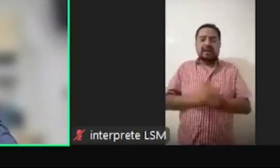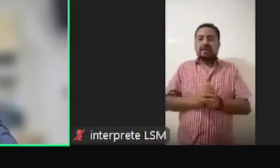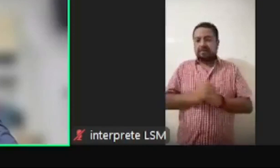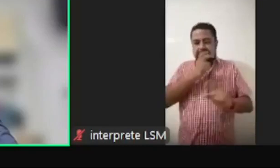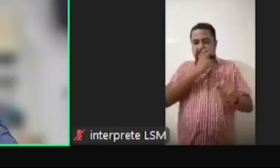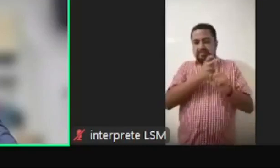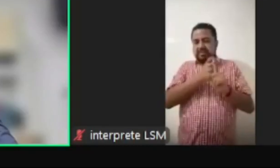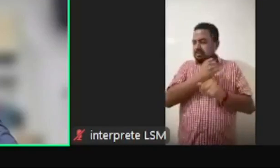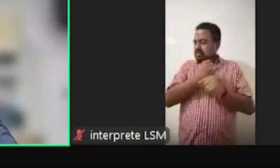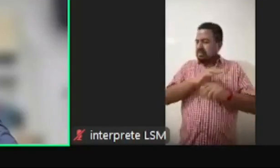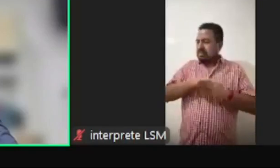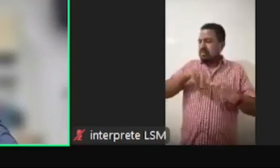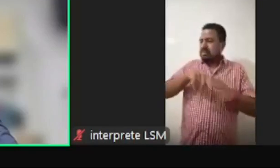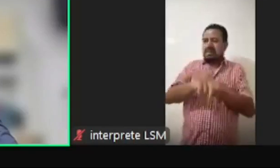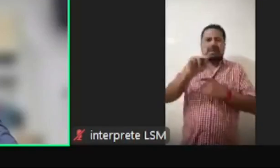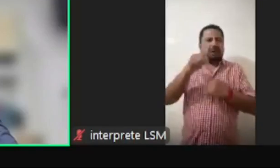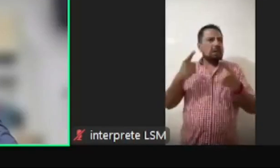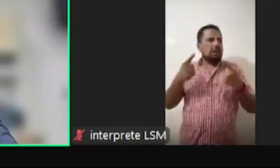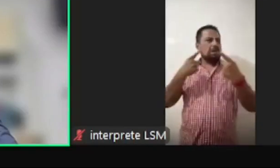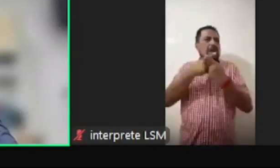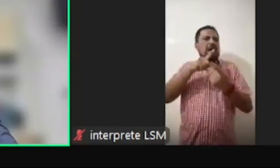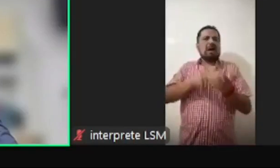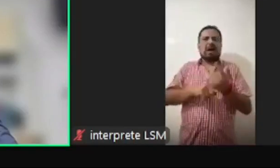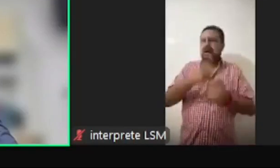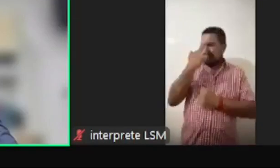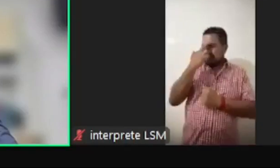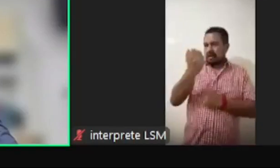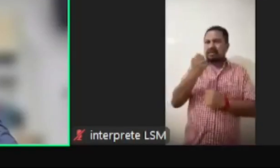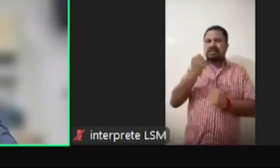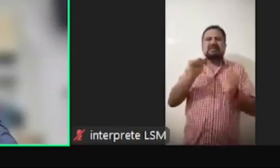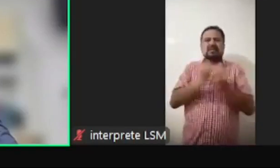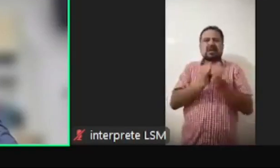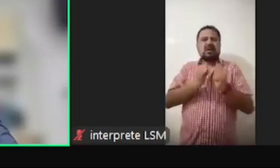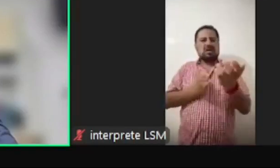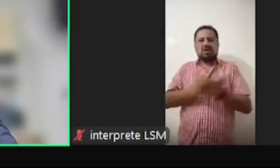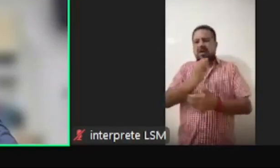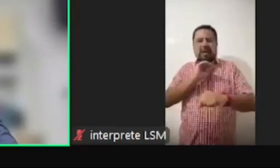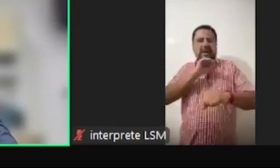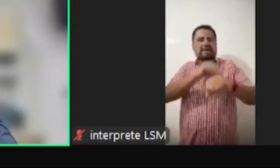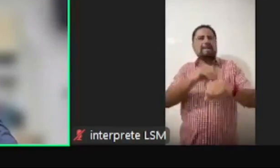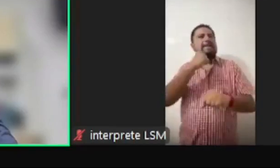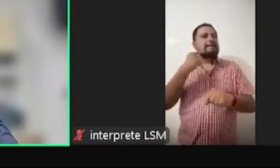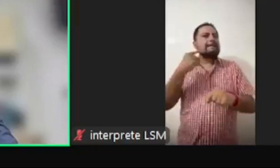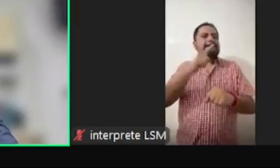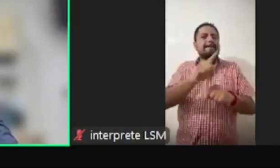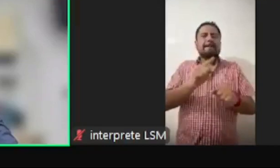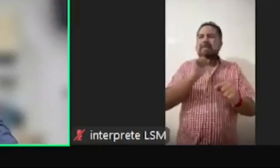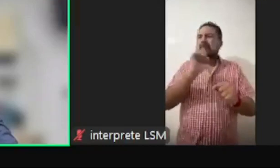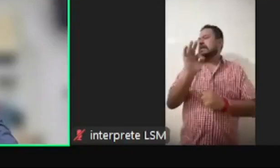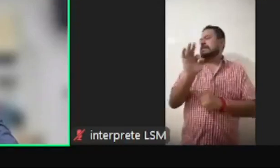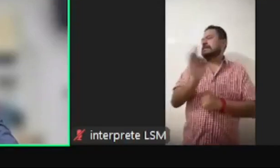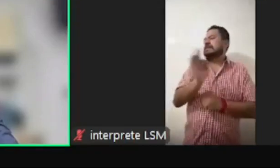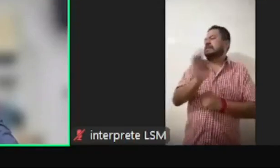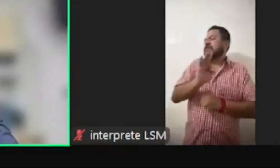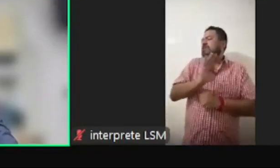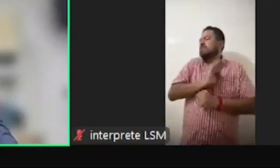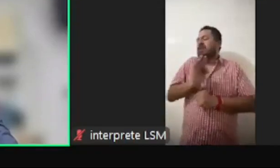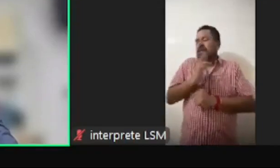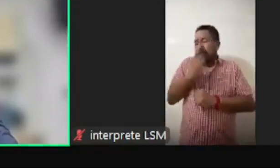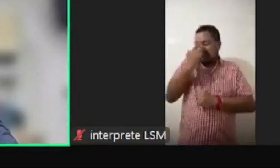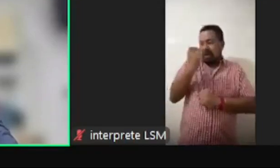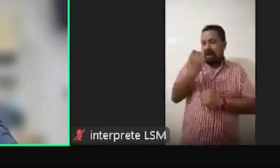no son controvertidas frontalmente las razones que sustentan la determinación impugnada, En el supuesto de que pudiera asistirle razón a alguno de